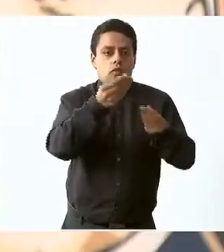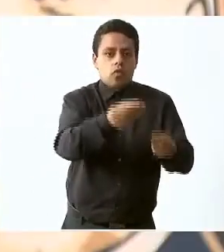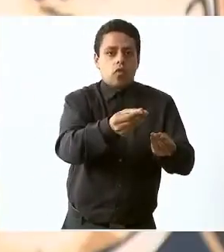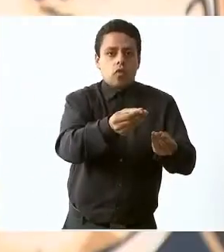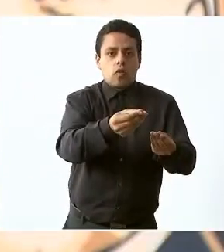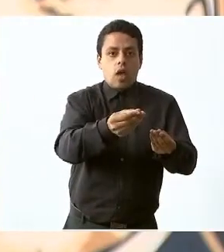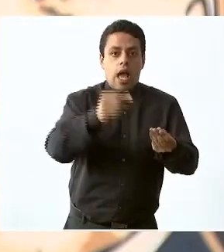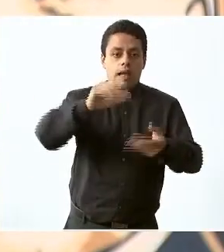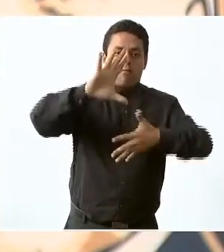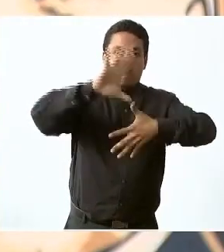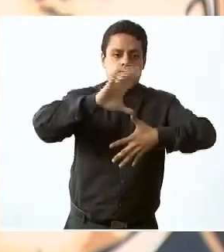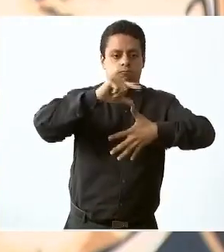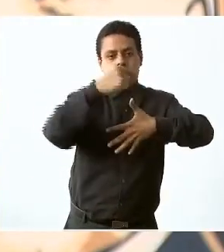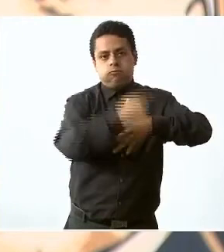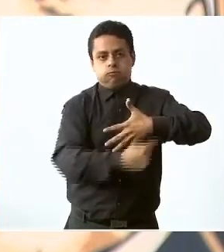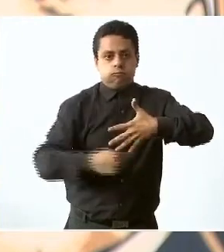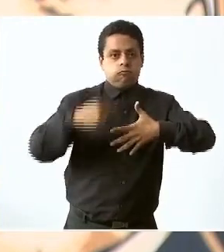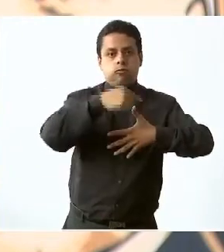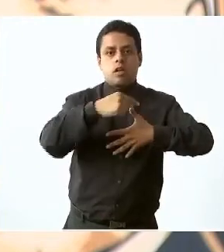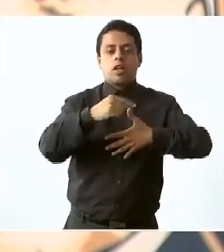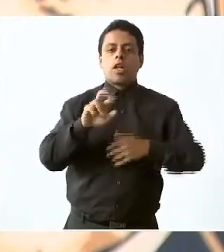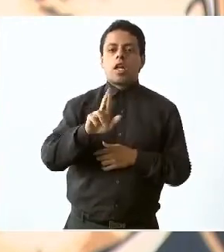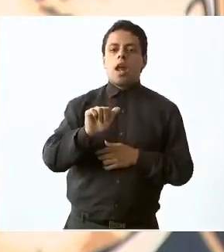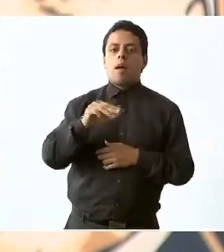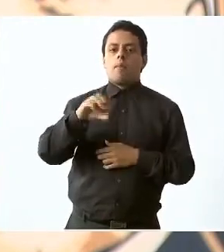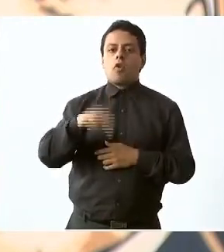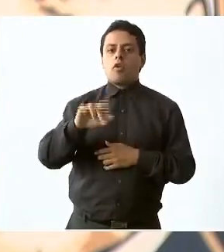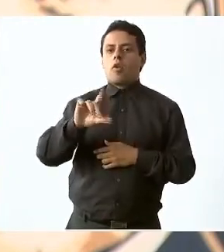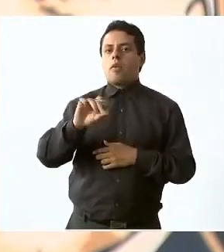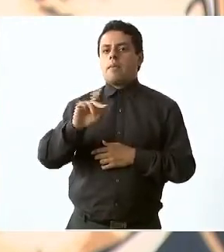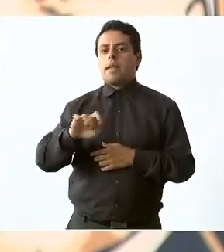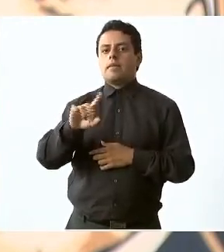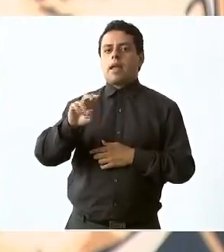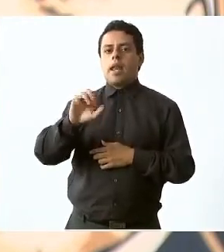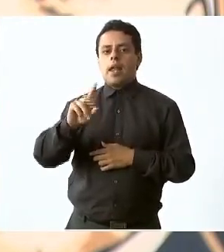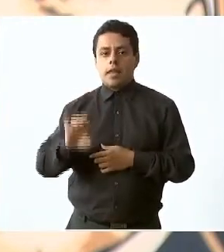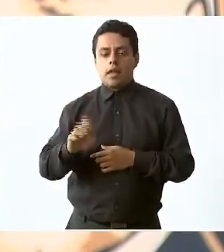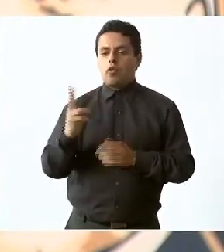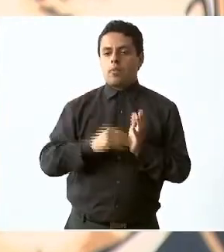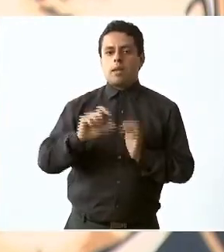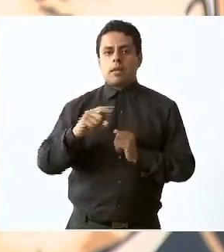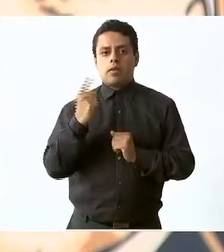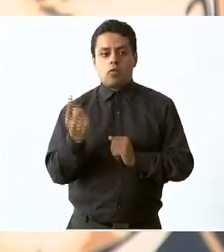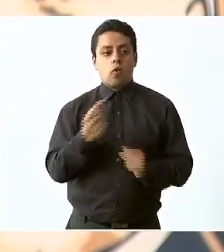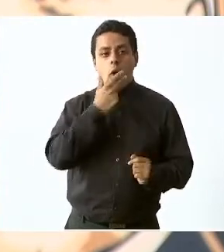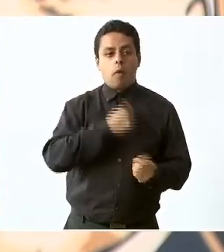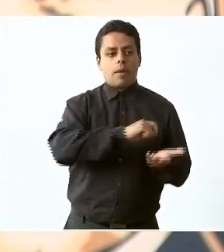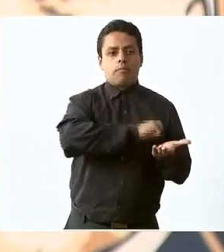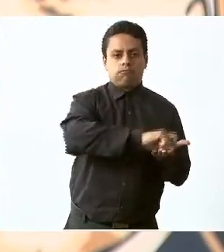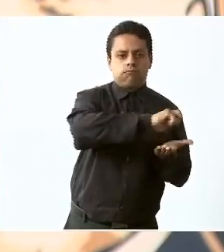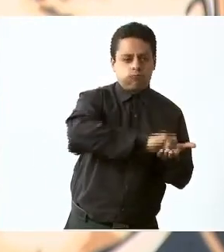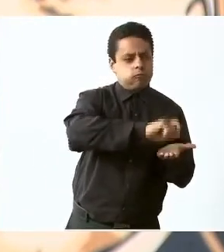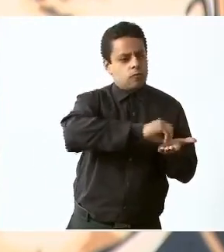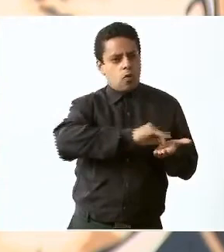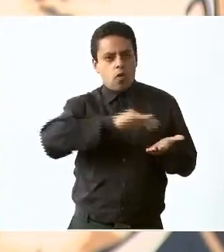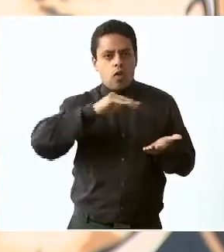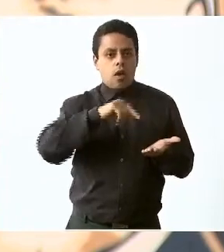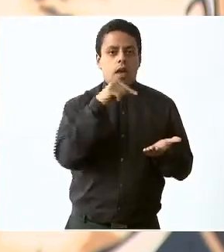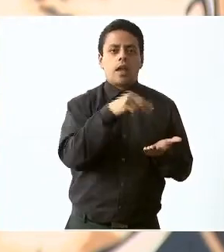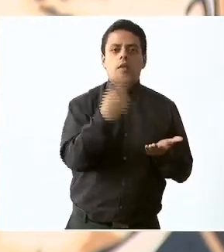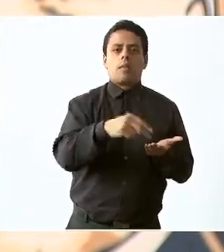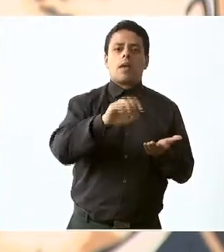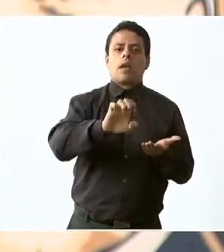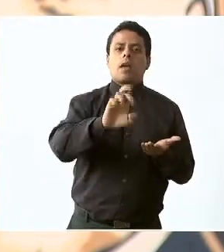Iberoamericano Ramón López Velarde 2021 al poeta y ensayista mexicano